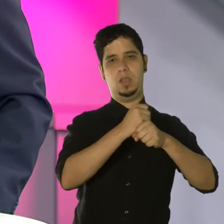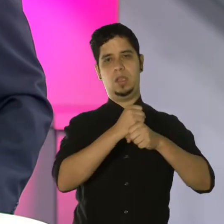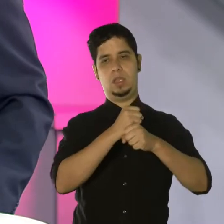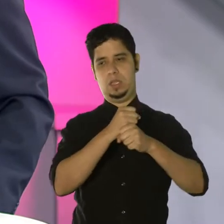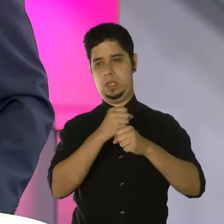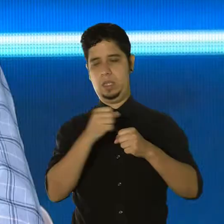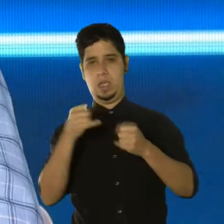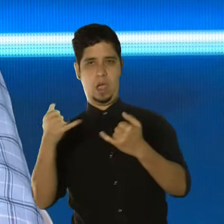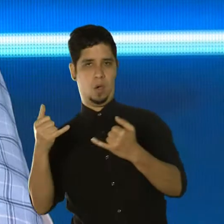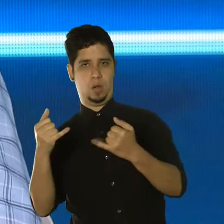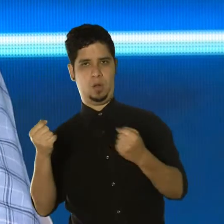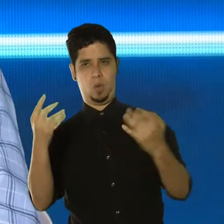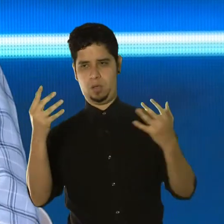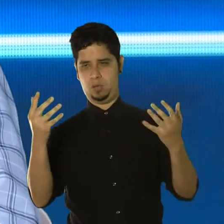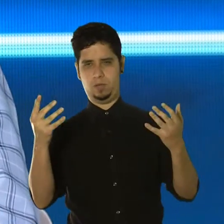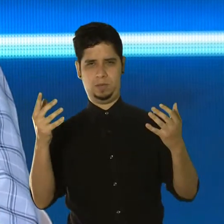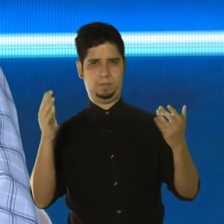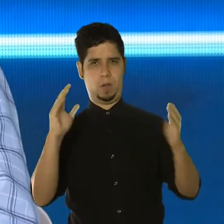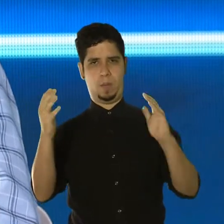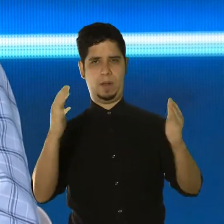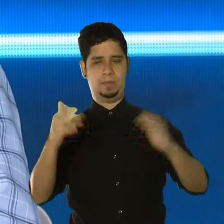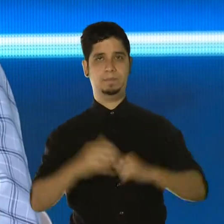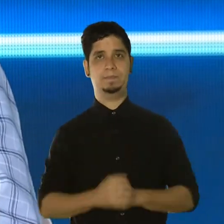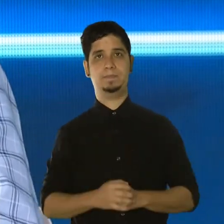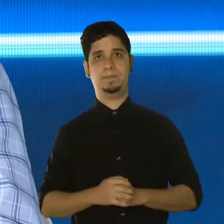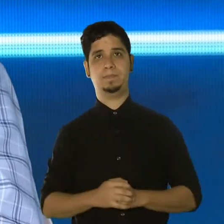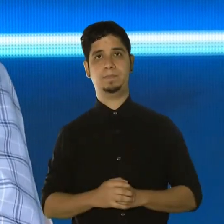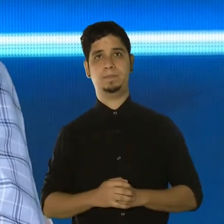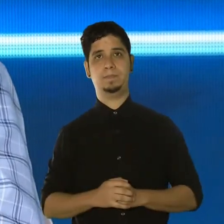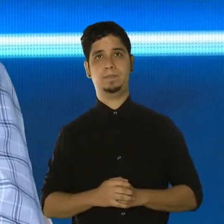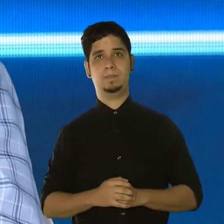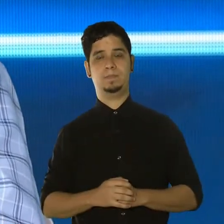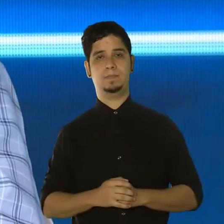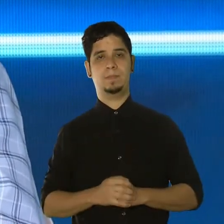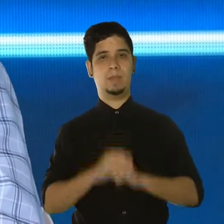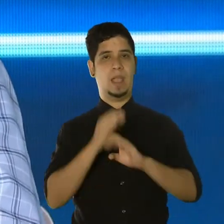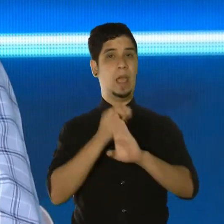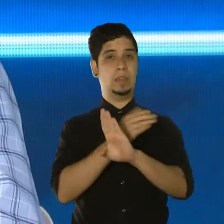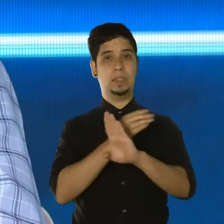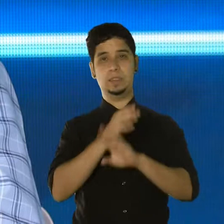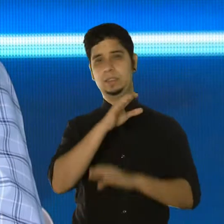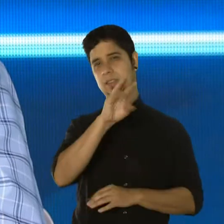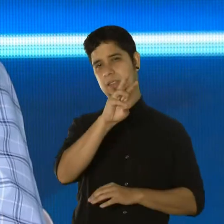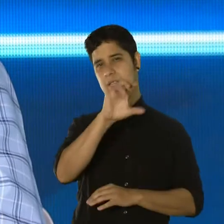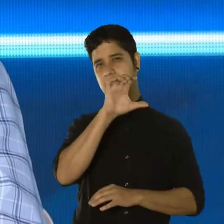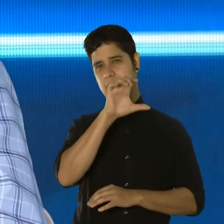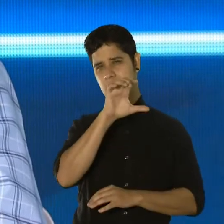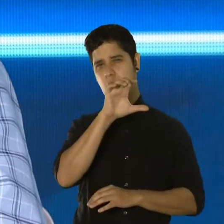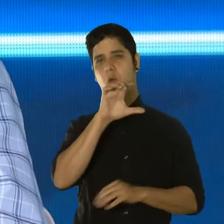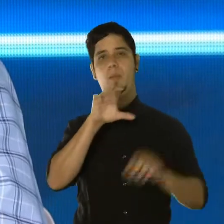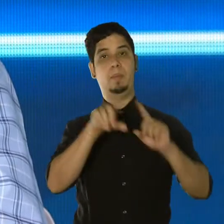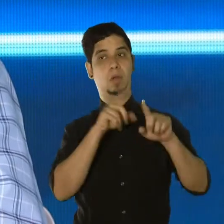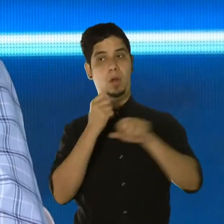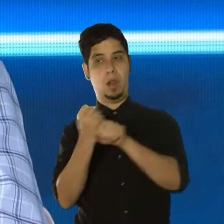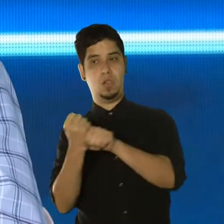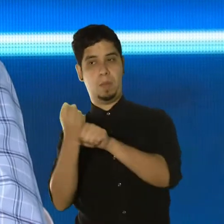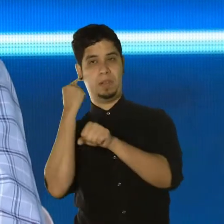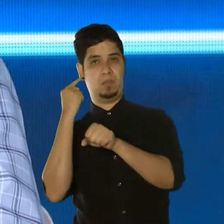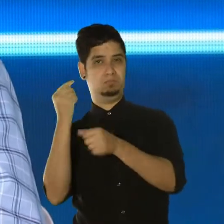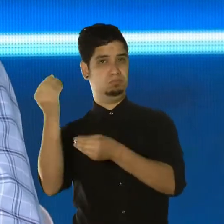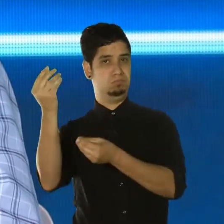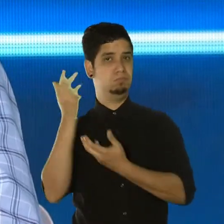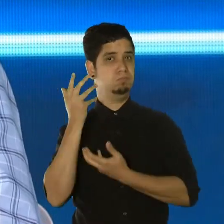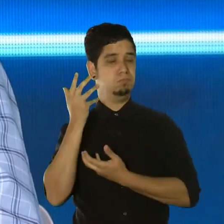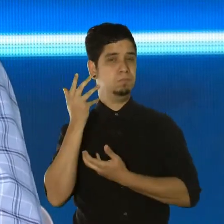actualidad? Originalmente se hablaba de 600 distribuidores de gas. Tan recientemente como el año pasado, el